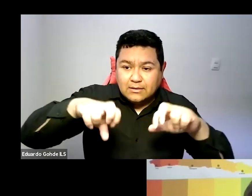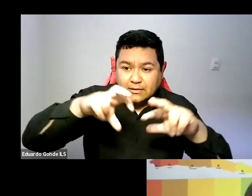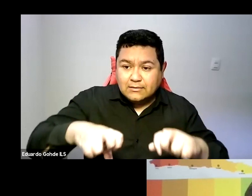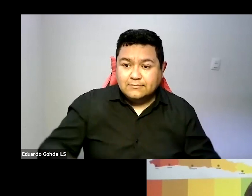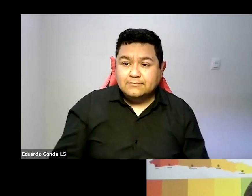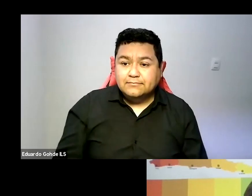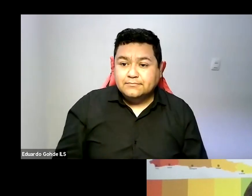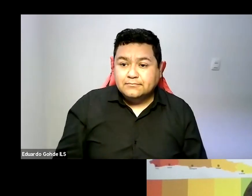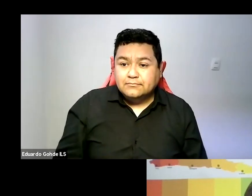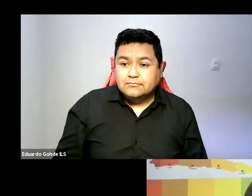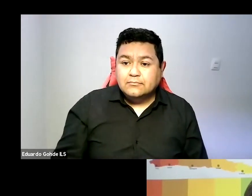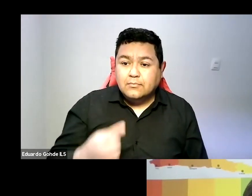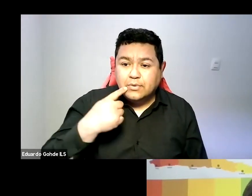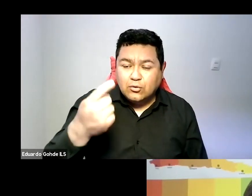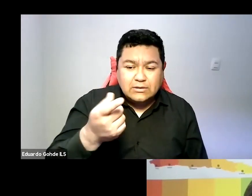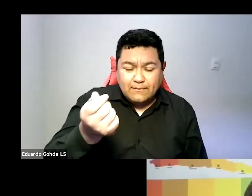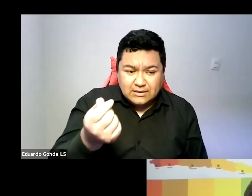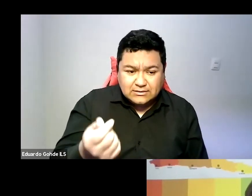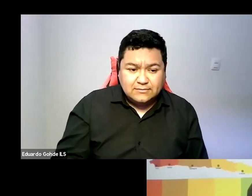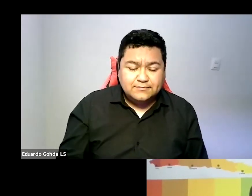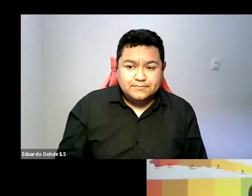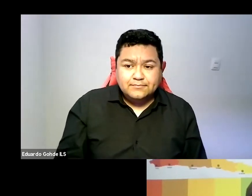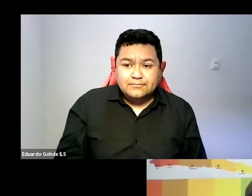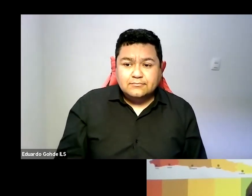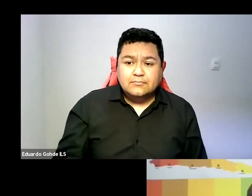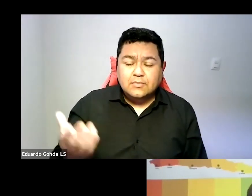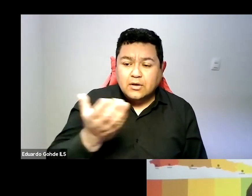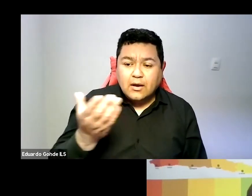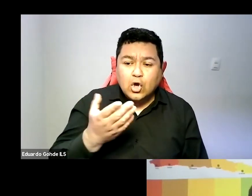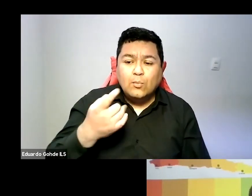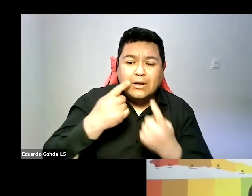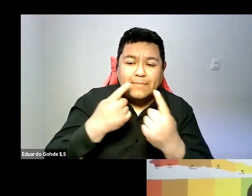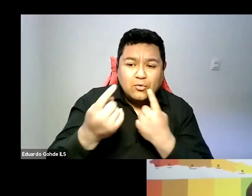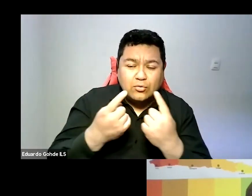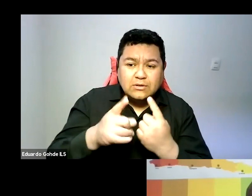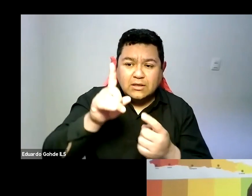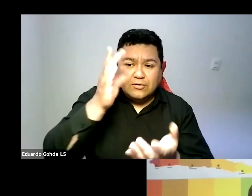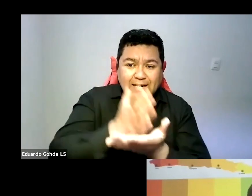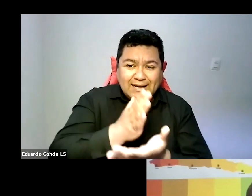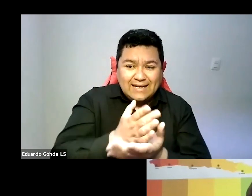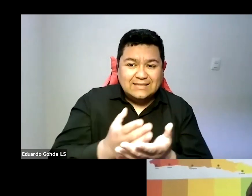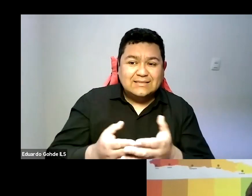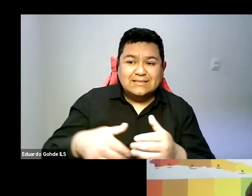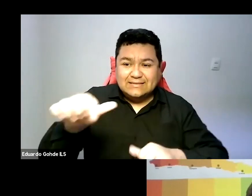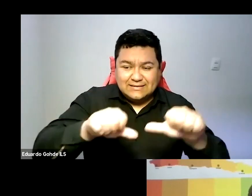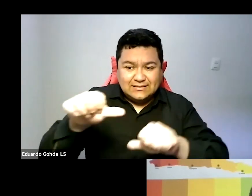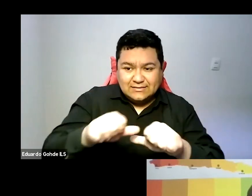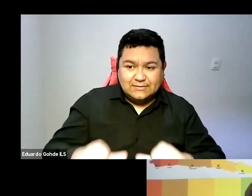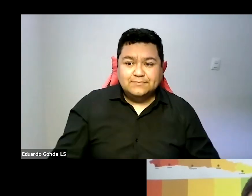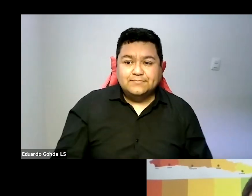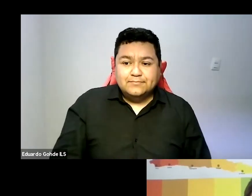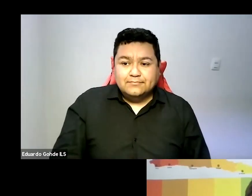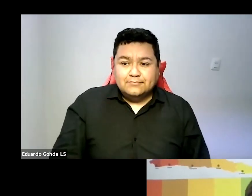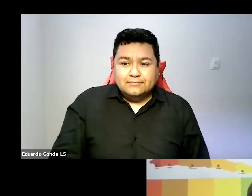pregunta similar a esa, así que aprovecho de leerla también, que dice, ¿cómo debieran ser las preguntas entonces en una clase de ciencias de indagación?